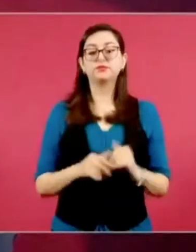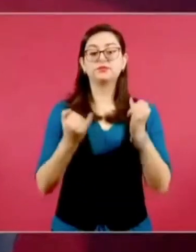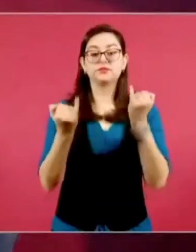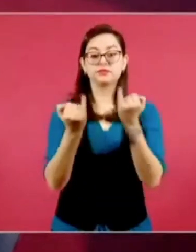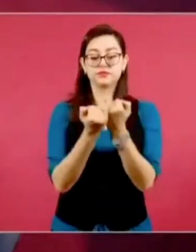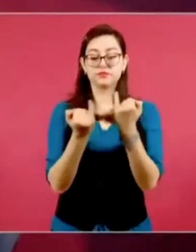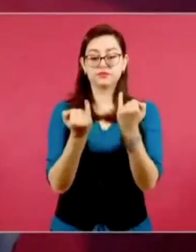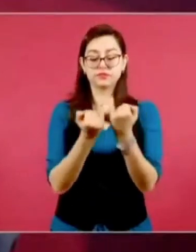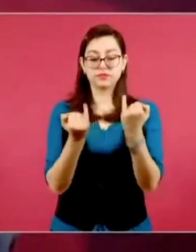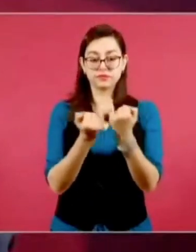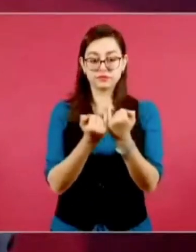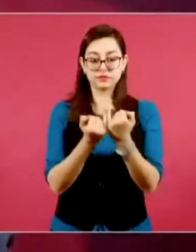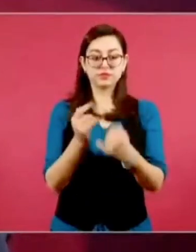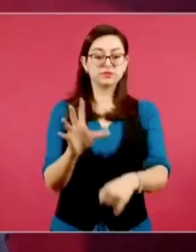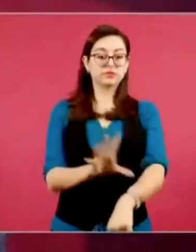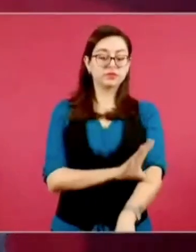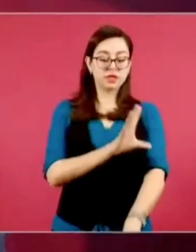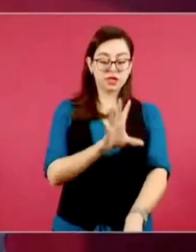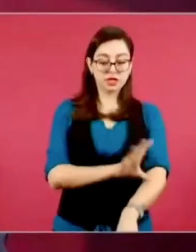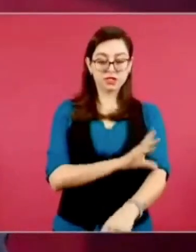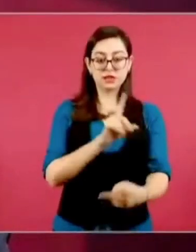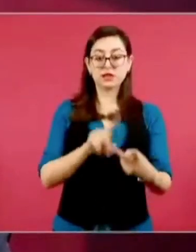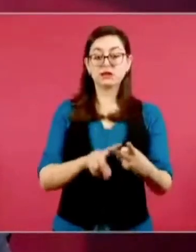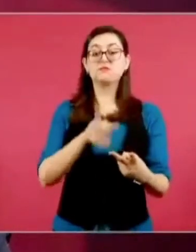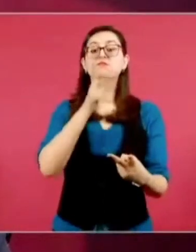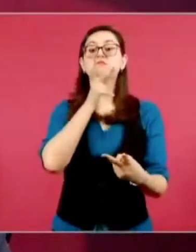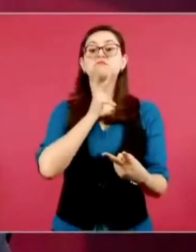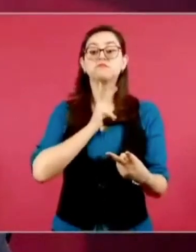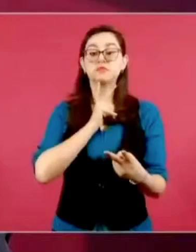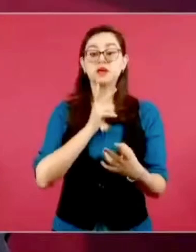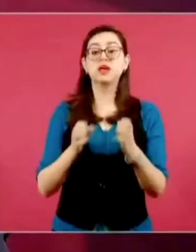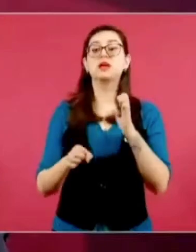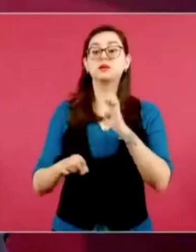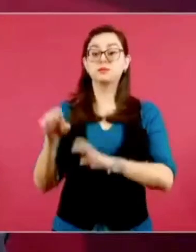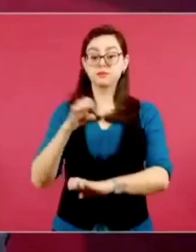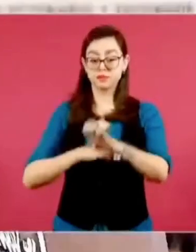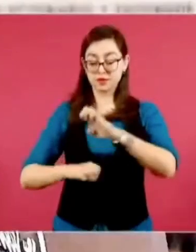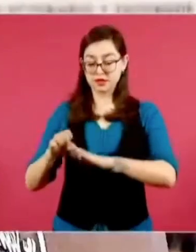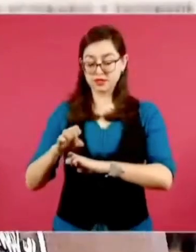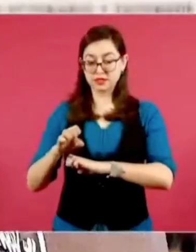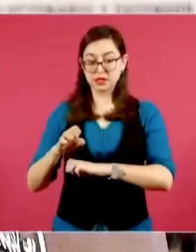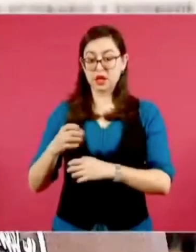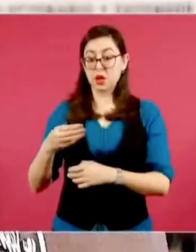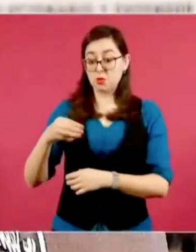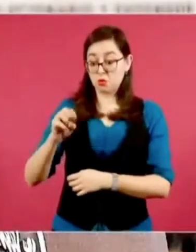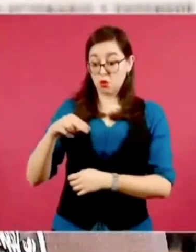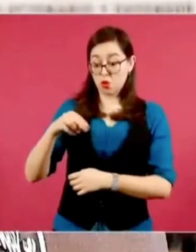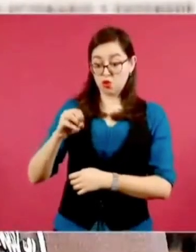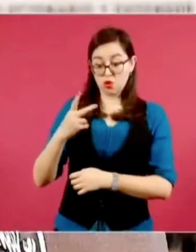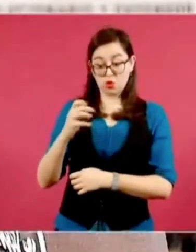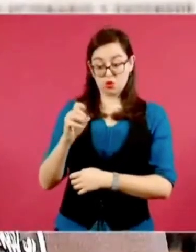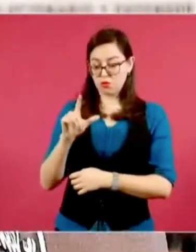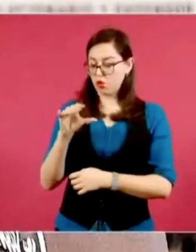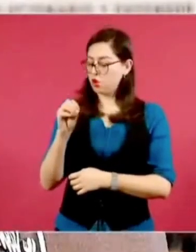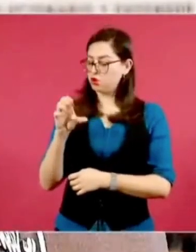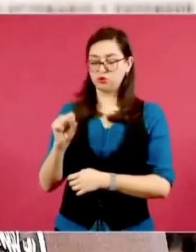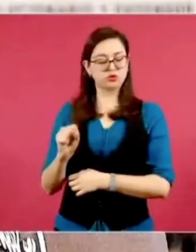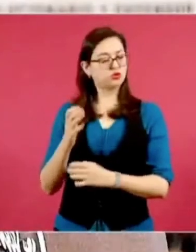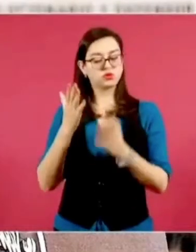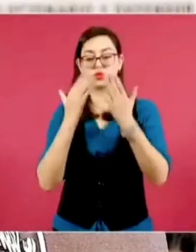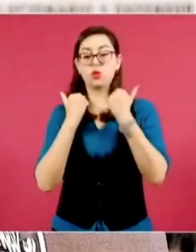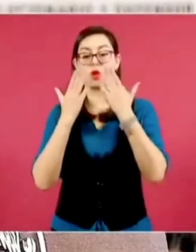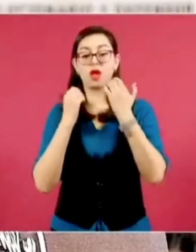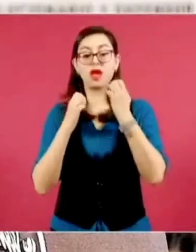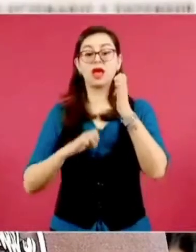electricidad, así como el petróleo y las empresas que lo manejan, no son monopolios de Estado, sino son